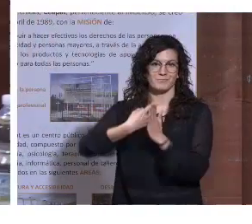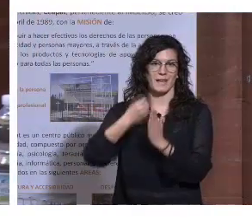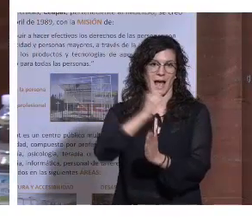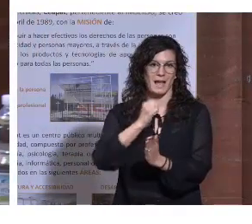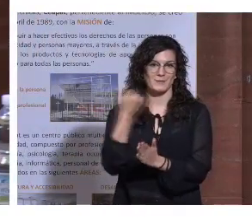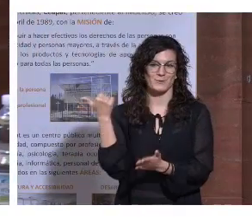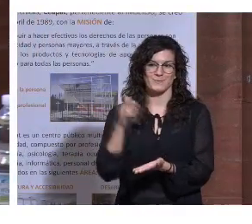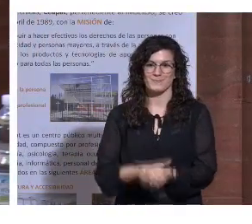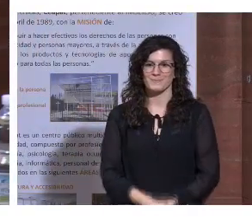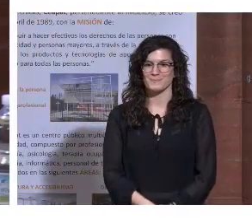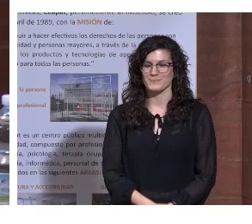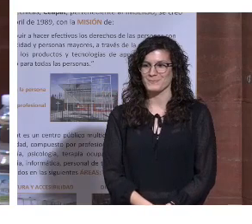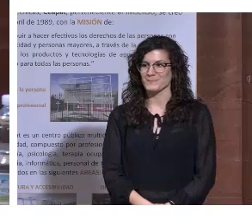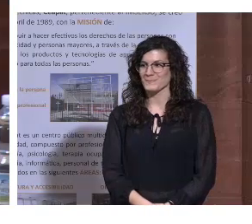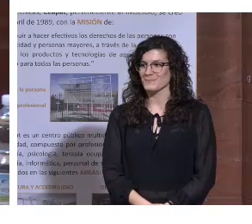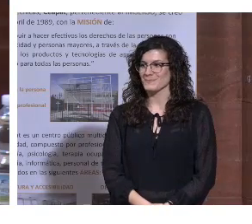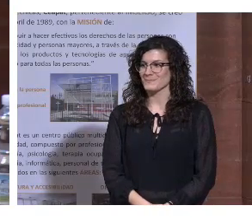que no teníais que ver eso.